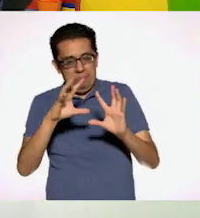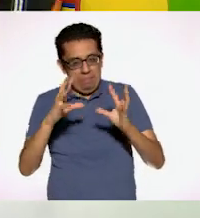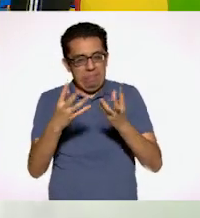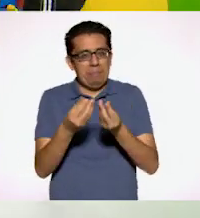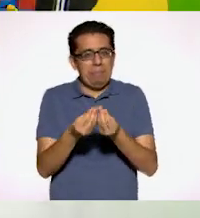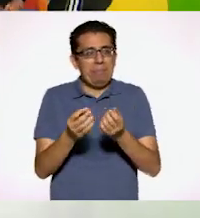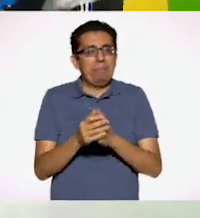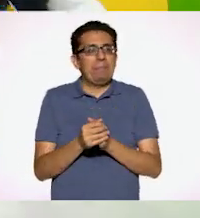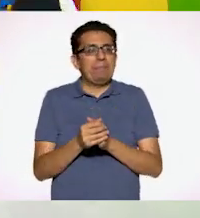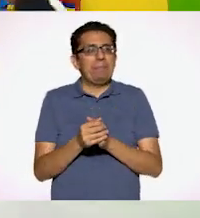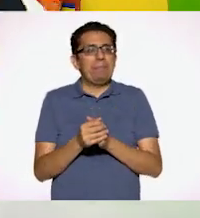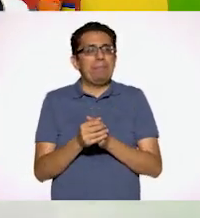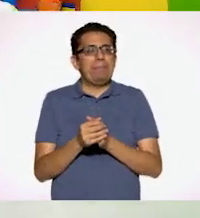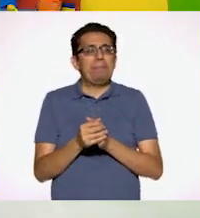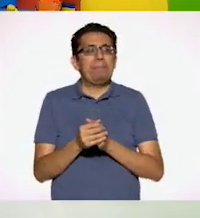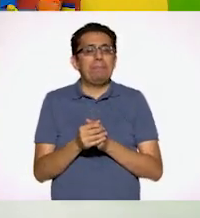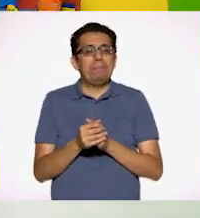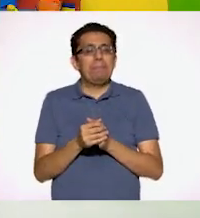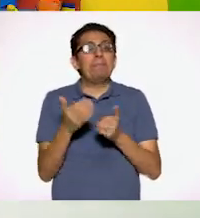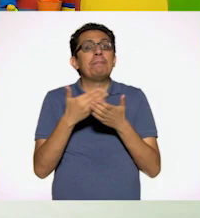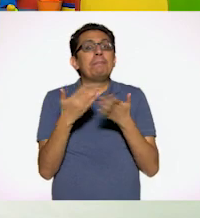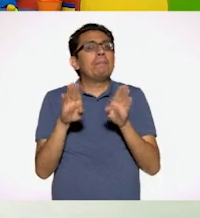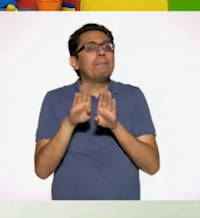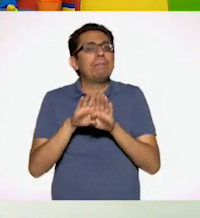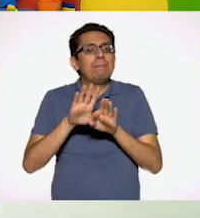Ahora, gateando.